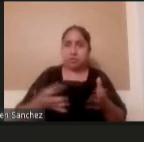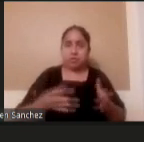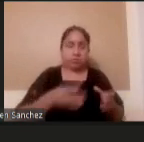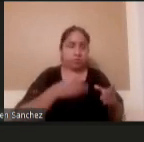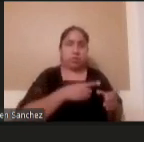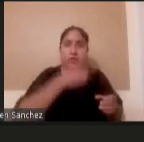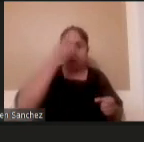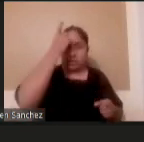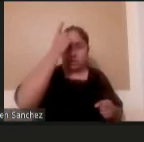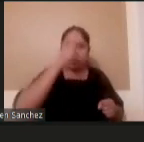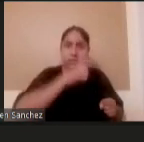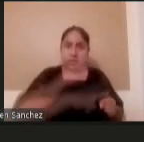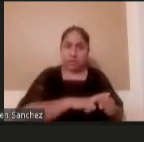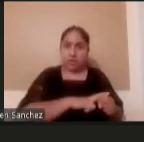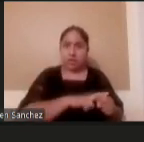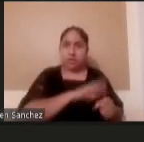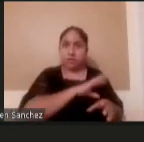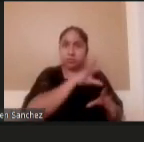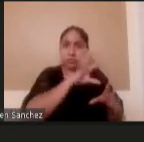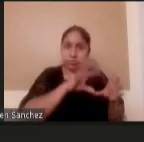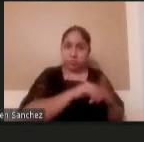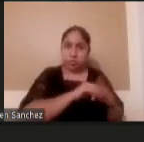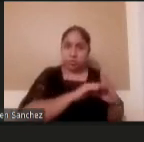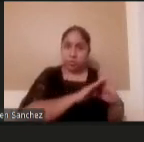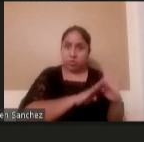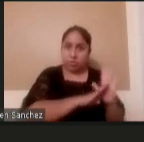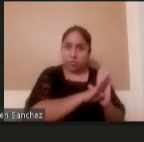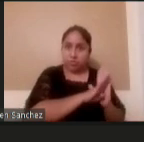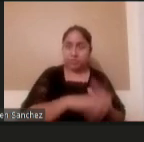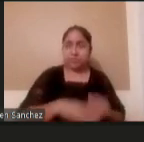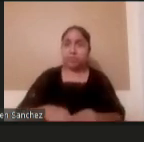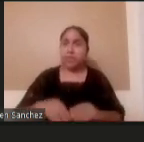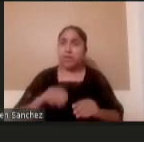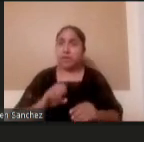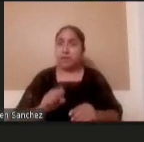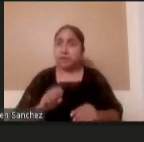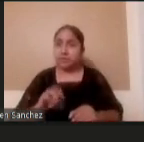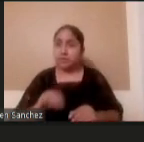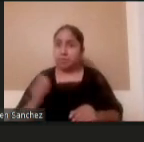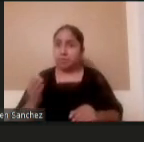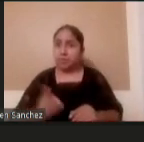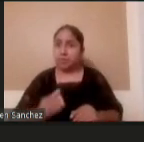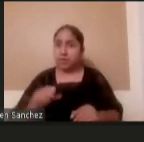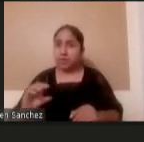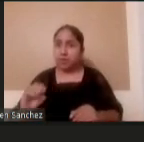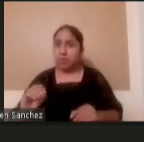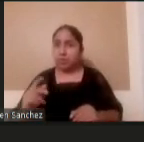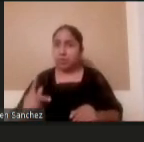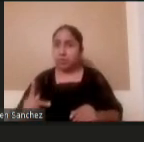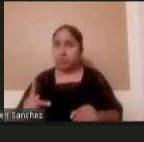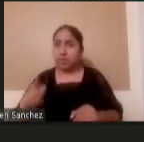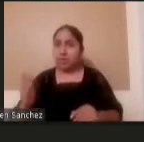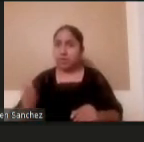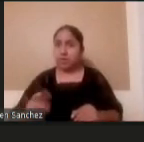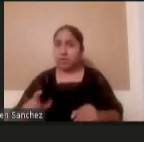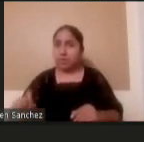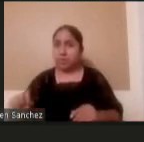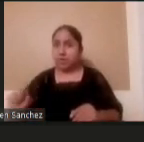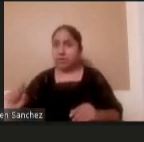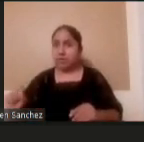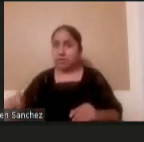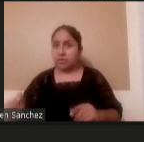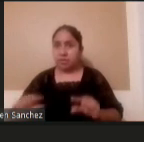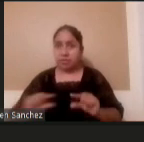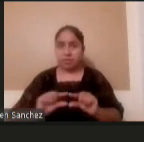SM, / DAJOP, / 374, / 2020, emitida por la